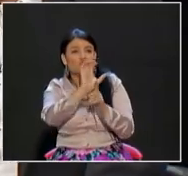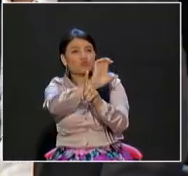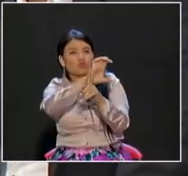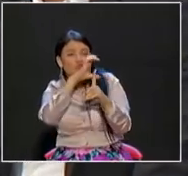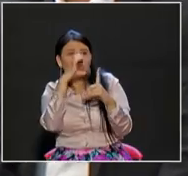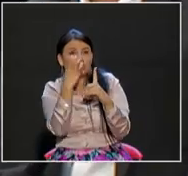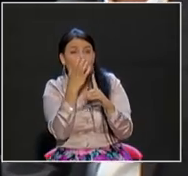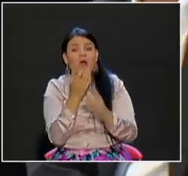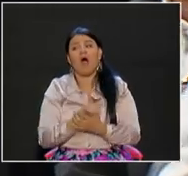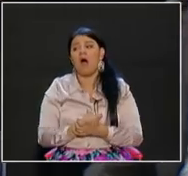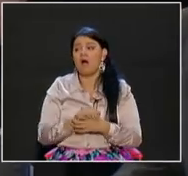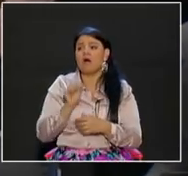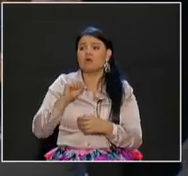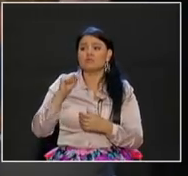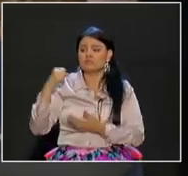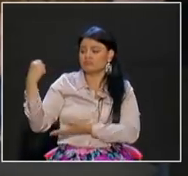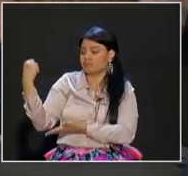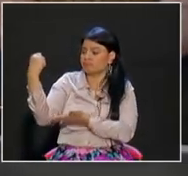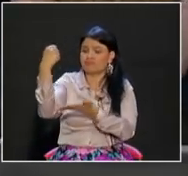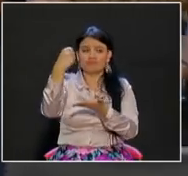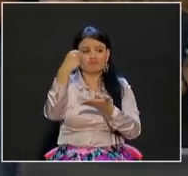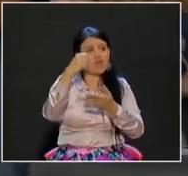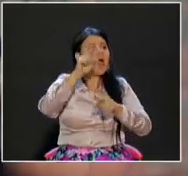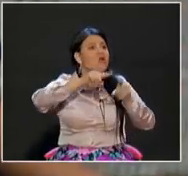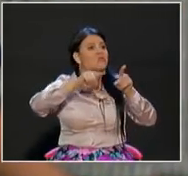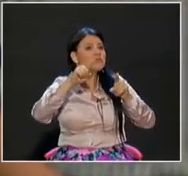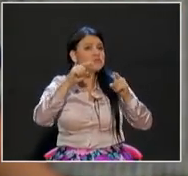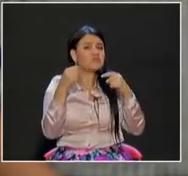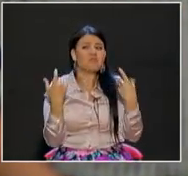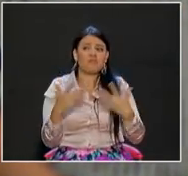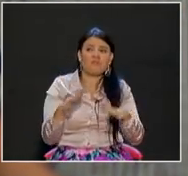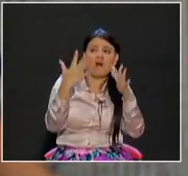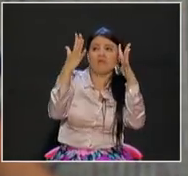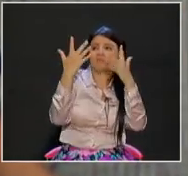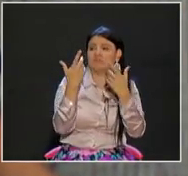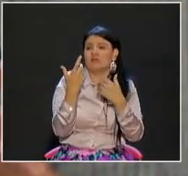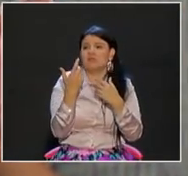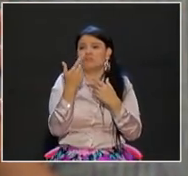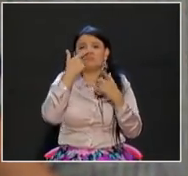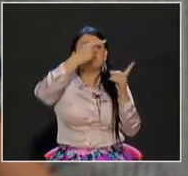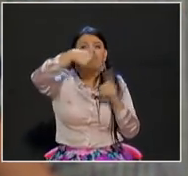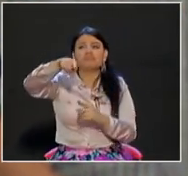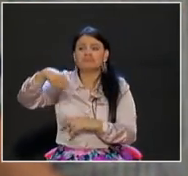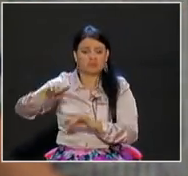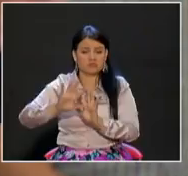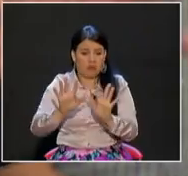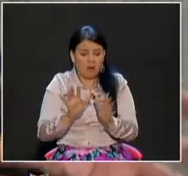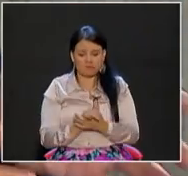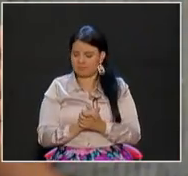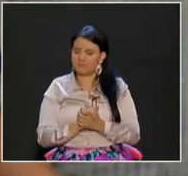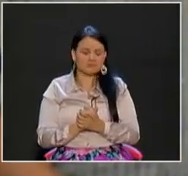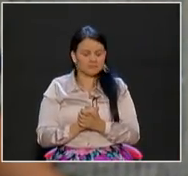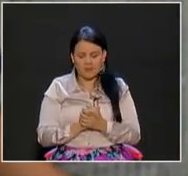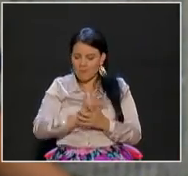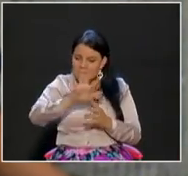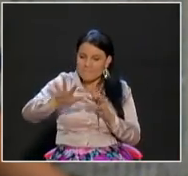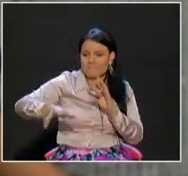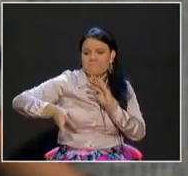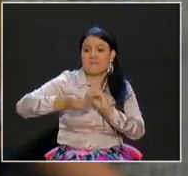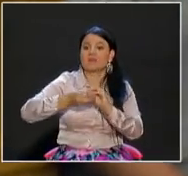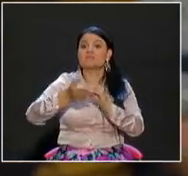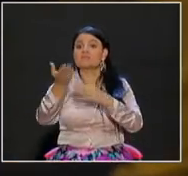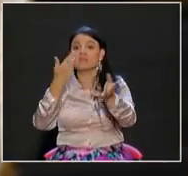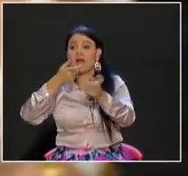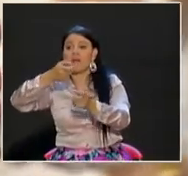patrocinar unos eventos artísticos hay que generar un proceso gigantesco articulado de educación al mismo medio de comunicación para una